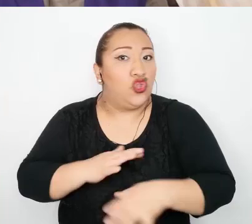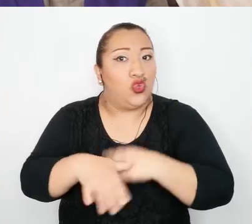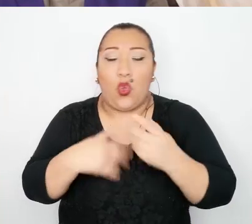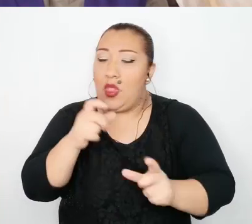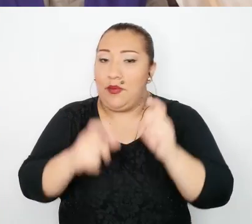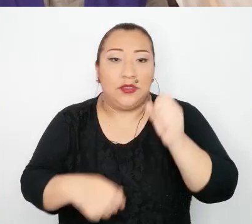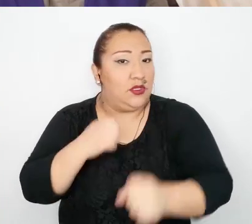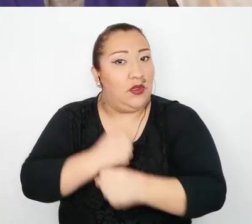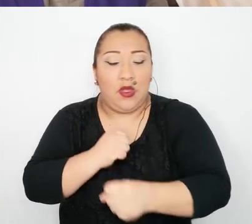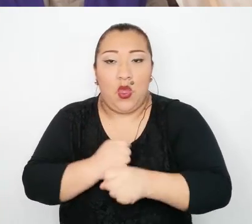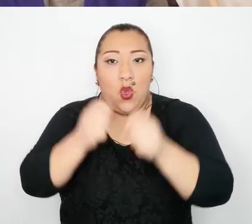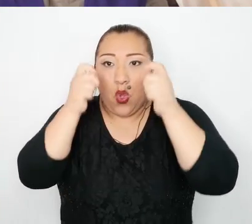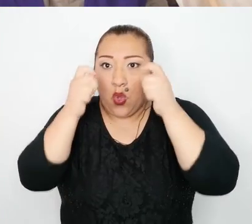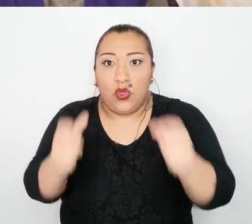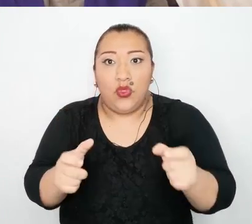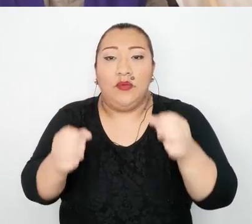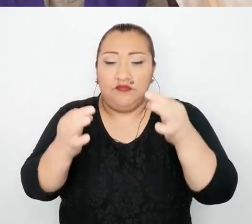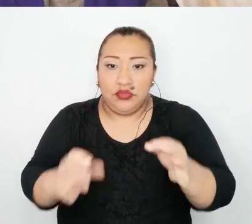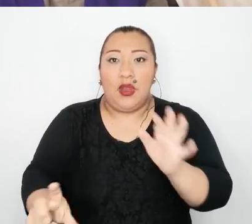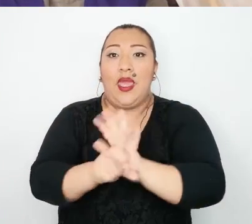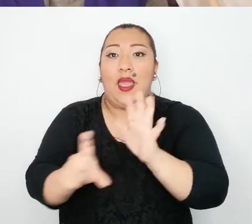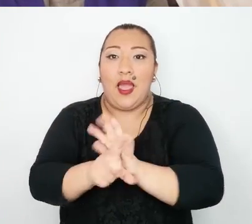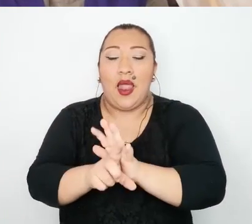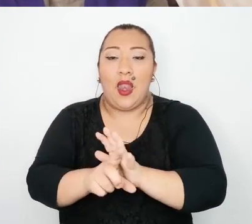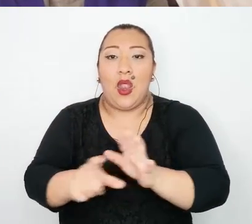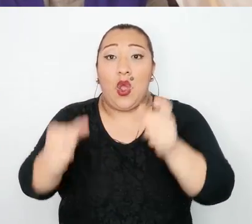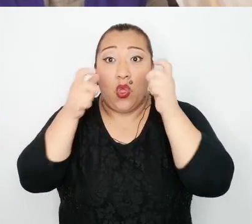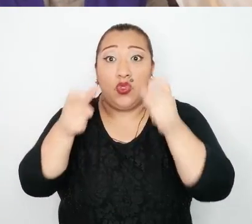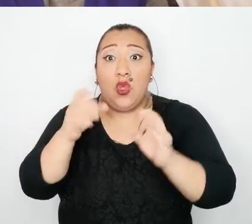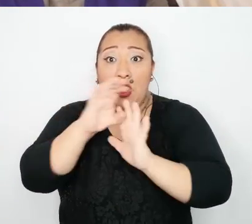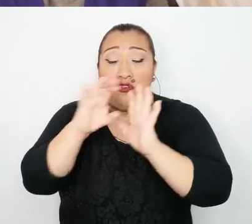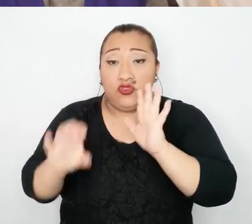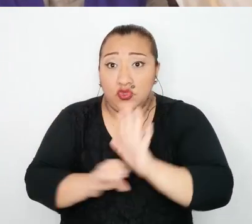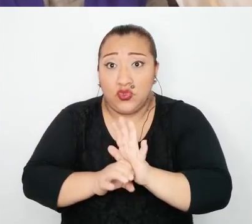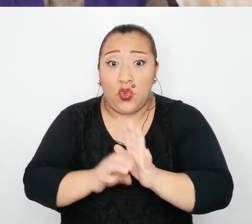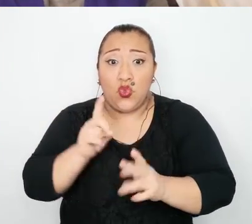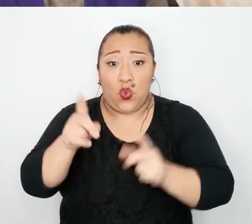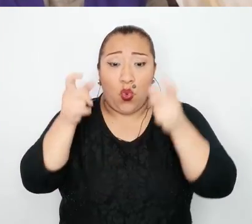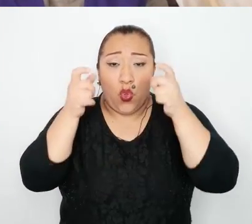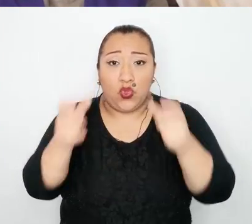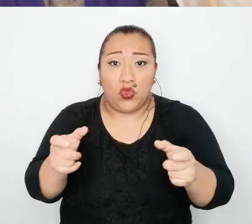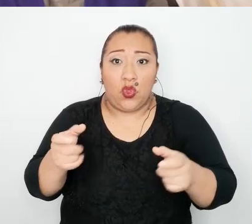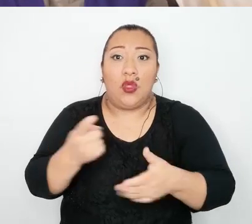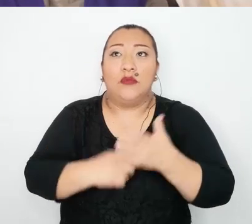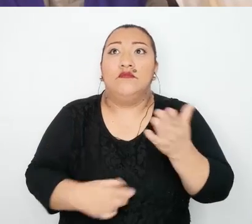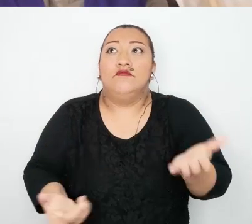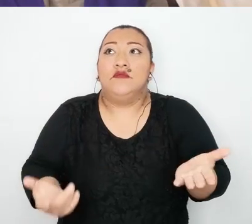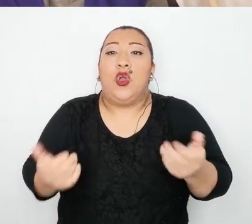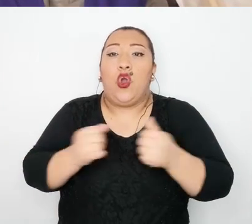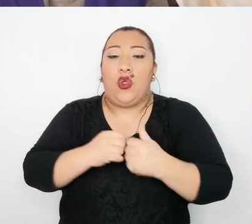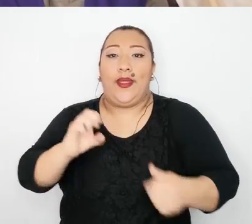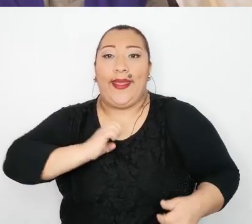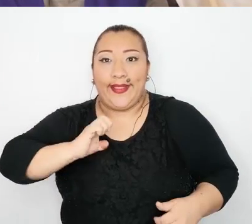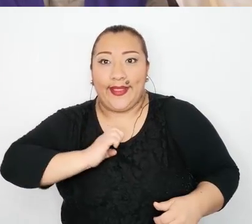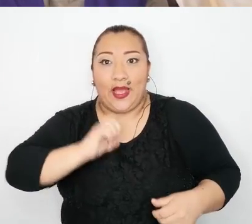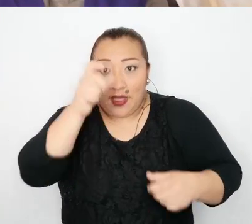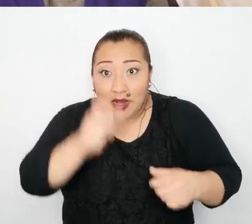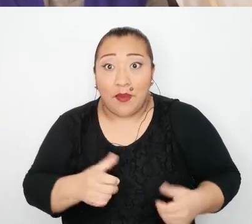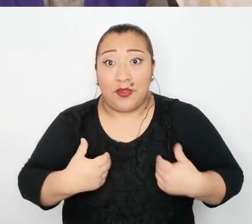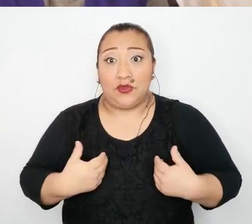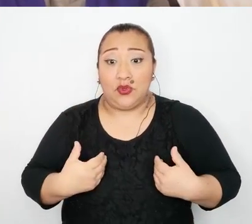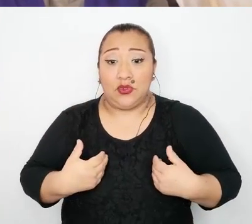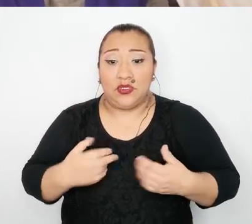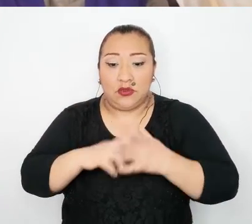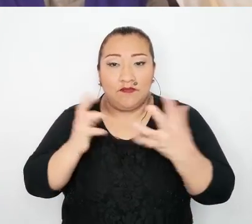hacer. Todos los funcionarios, un control legal, un control constitucional y un control que tiene que ver con la